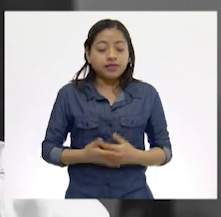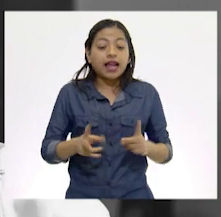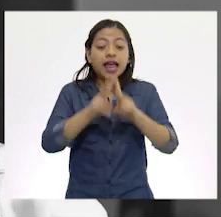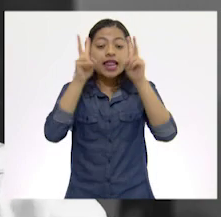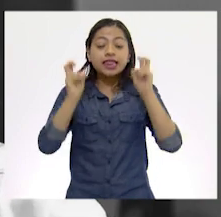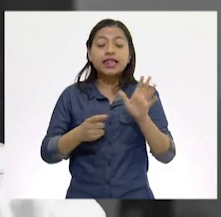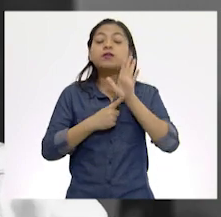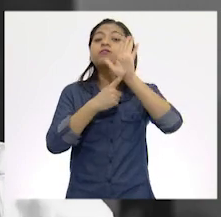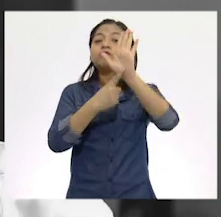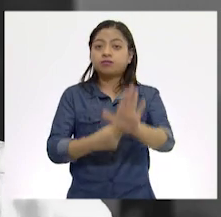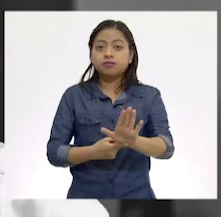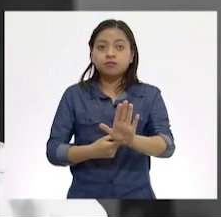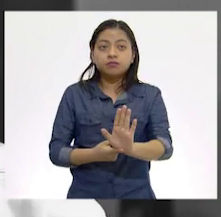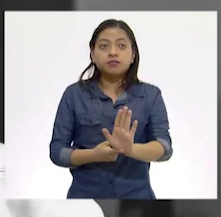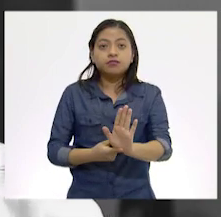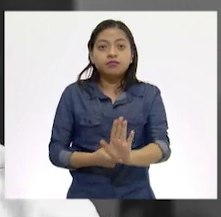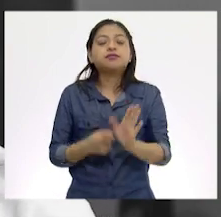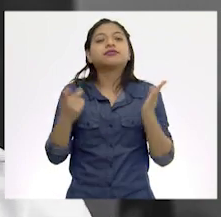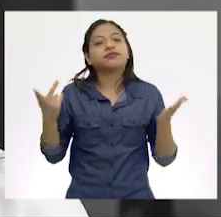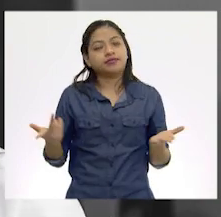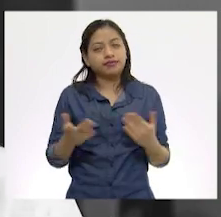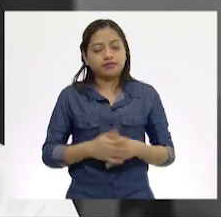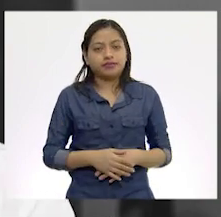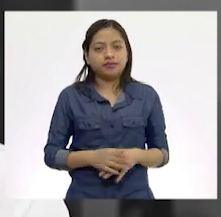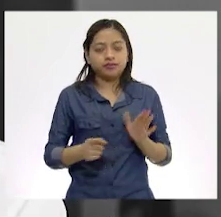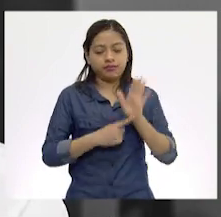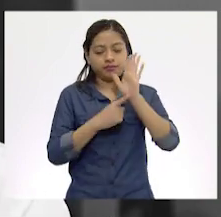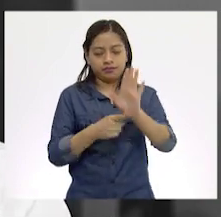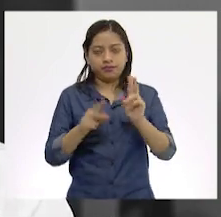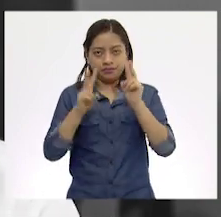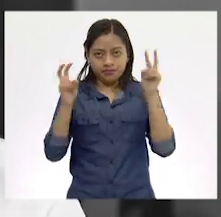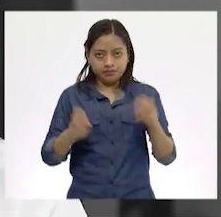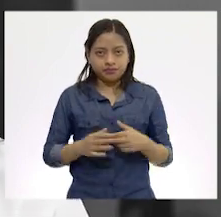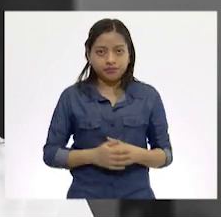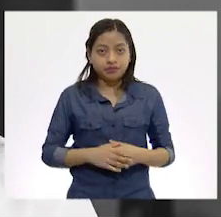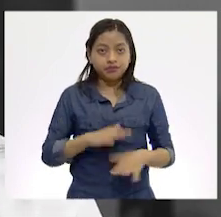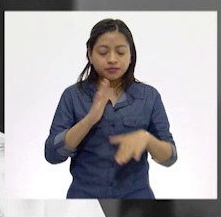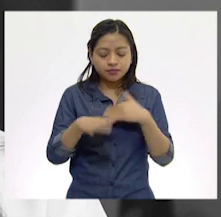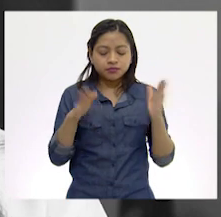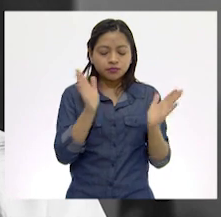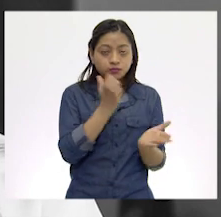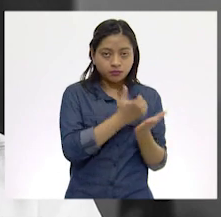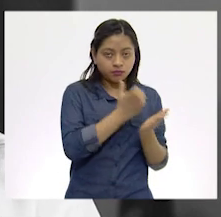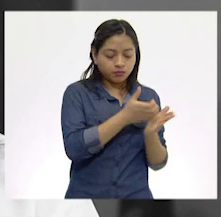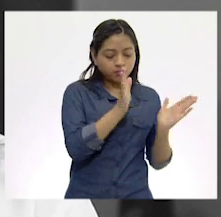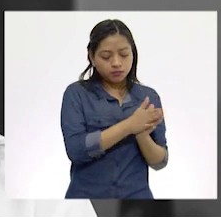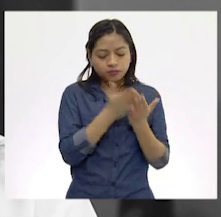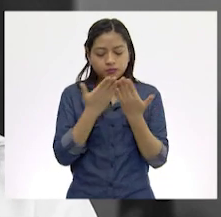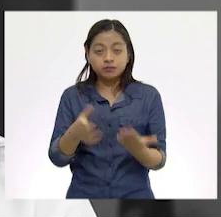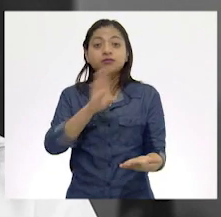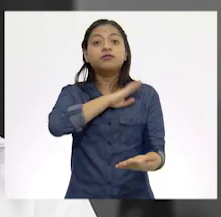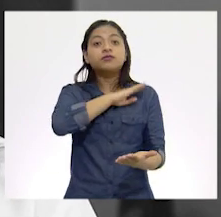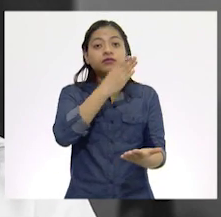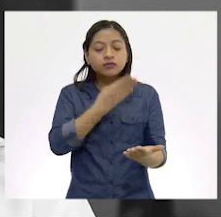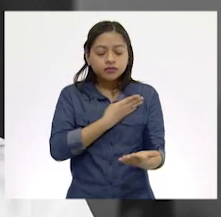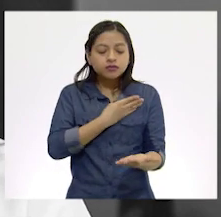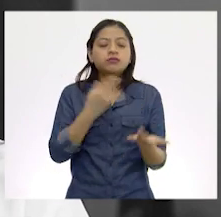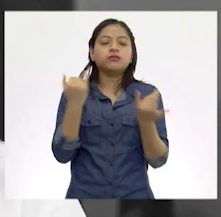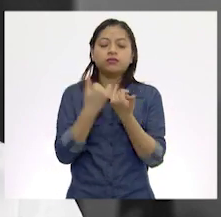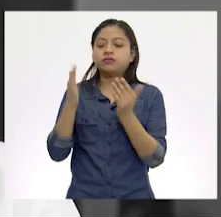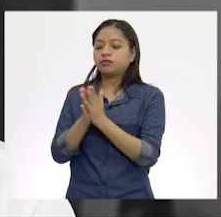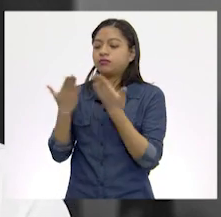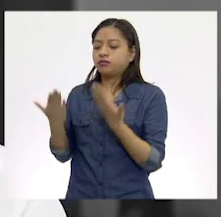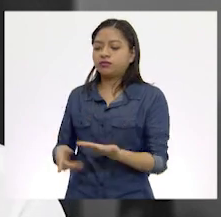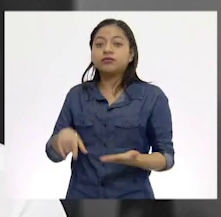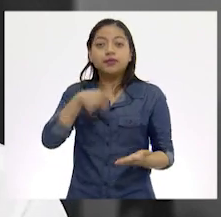tema que es hoy en los anuncios. Y después sacamos nuestra libreta de español y sacamos nuestro libro y